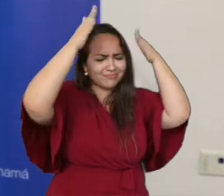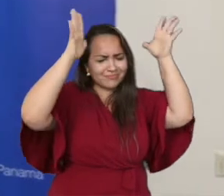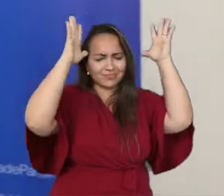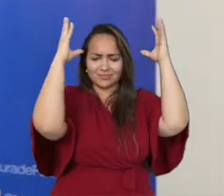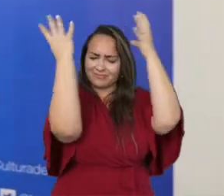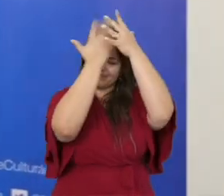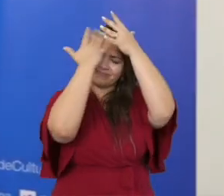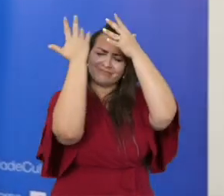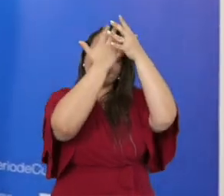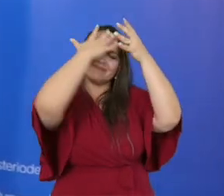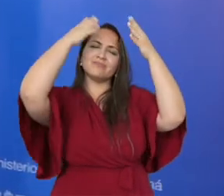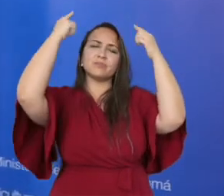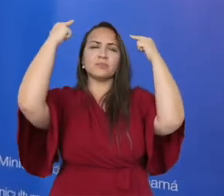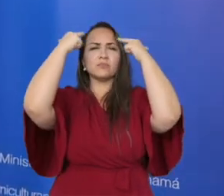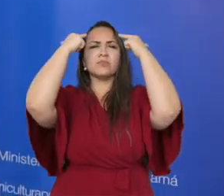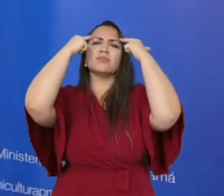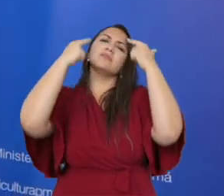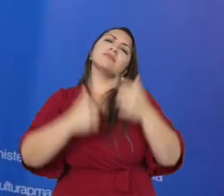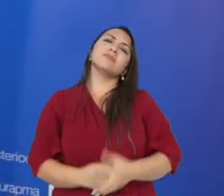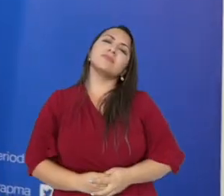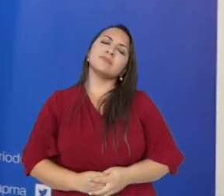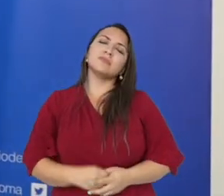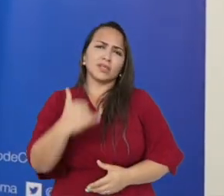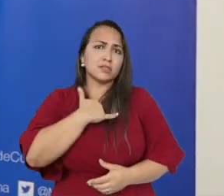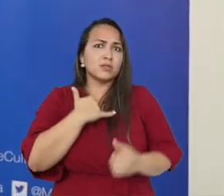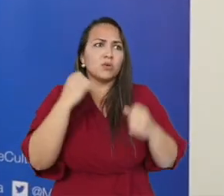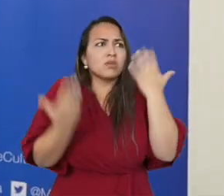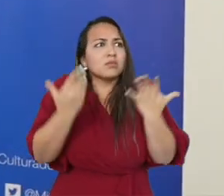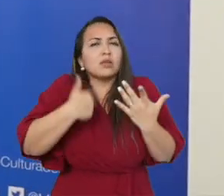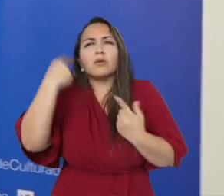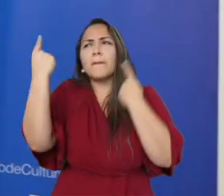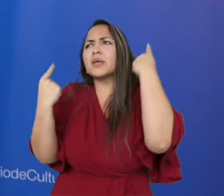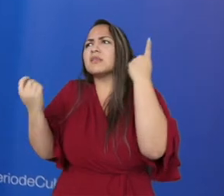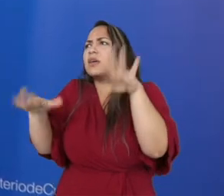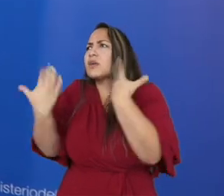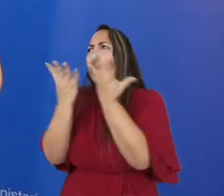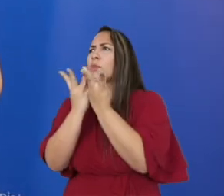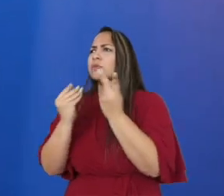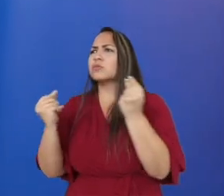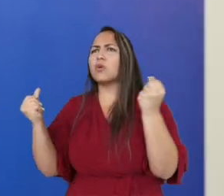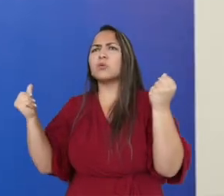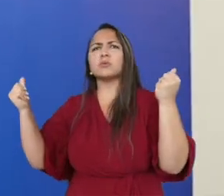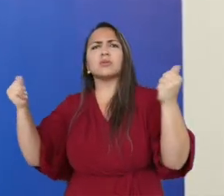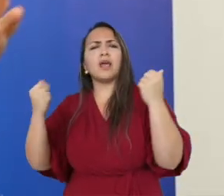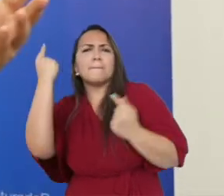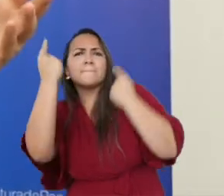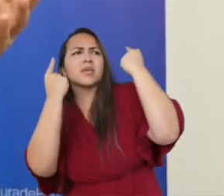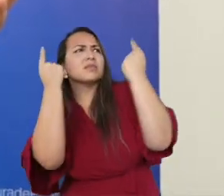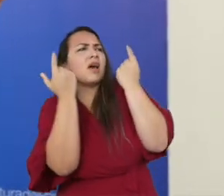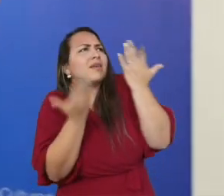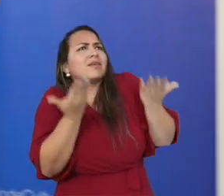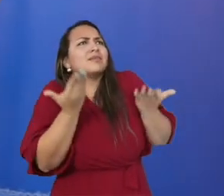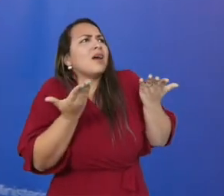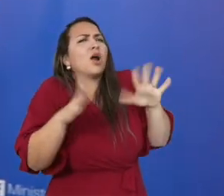cuatro paredes que encierran mi mente. Yo podré pensar en la solución, podré pensar